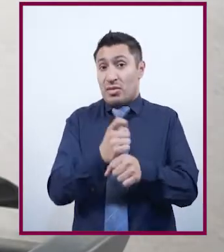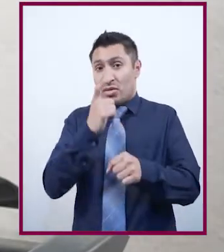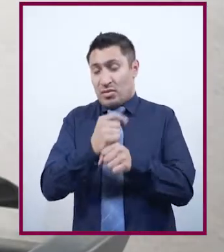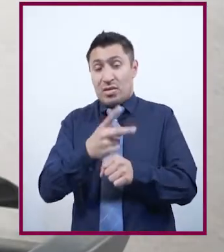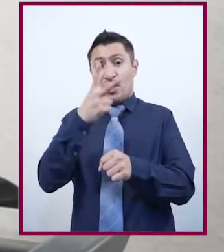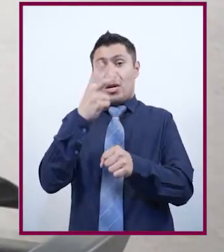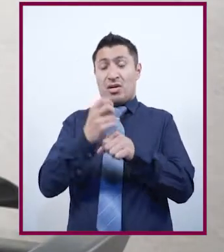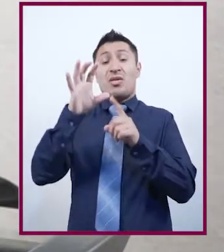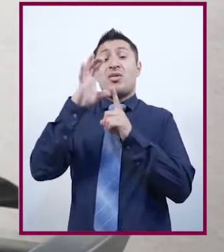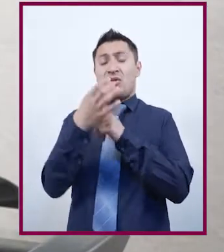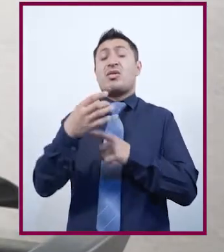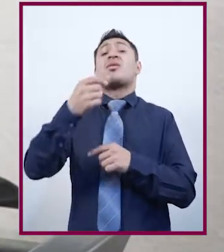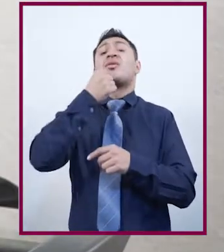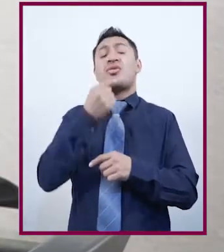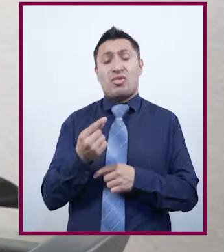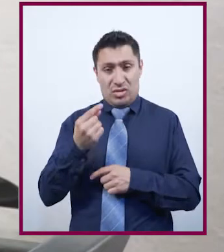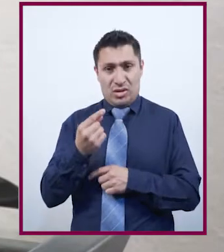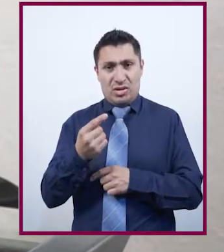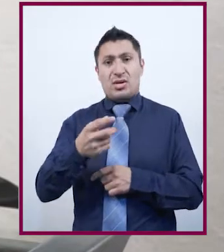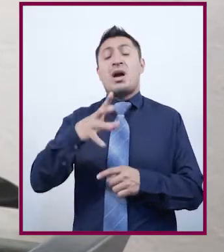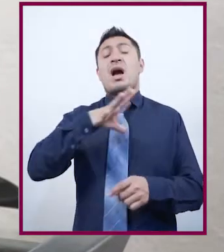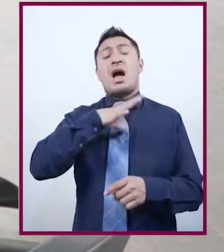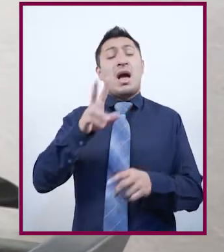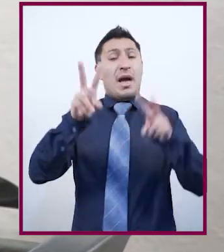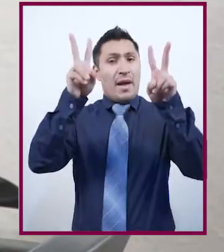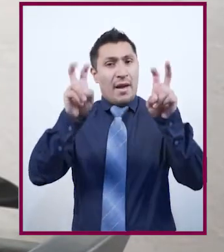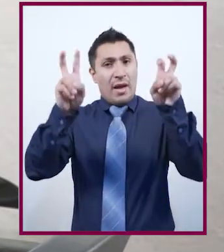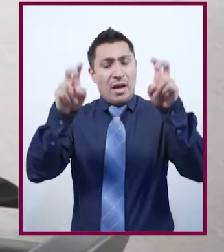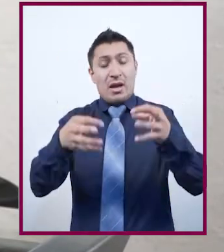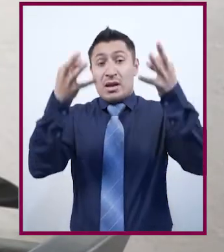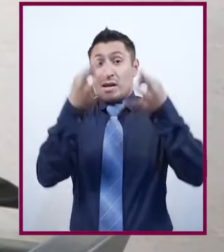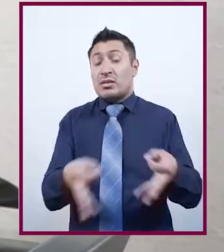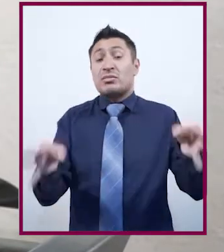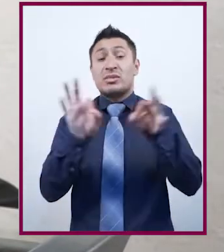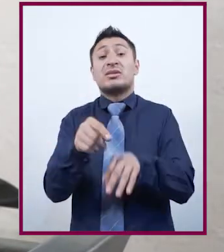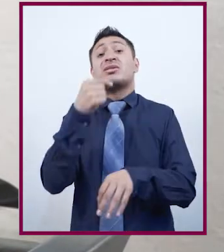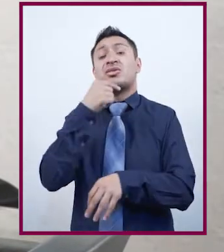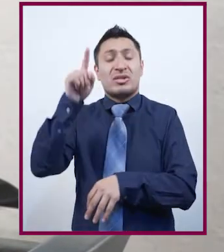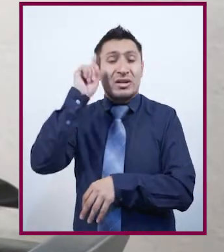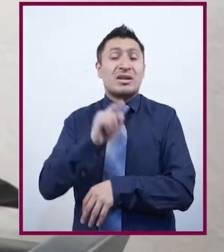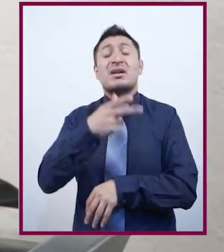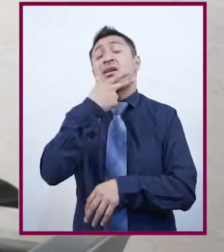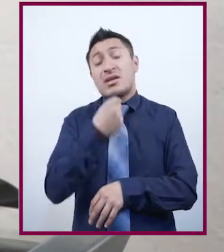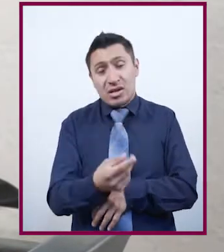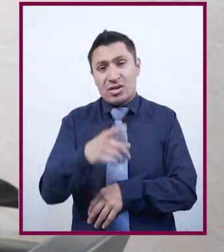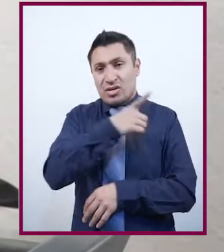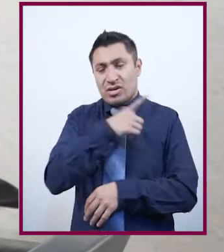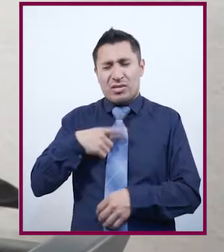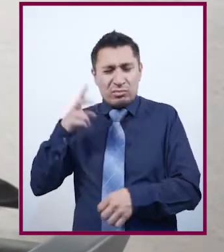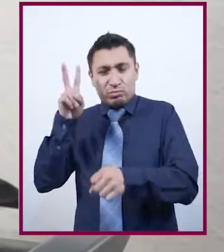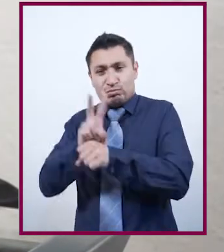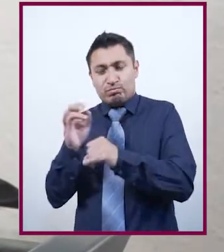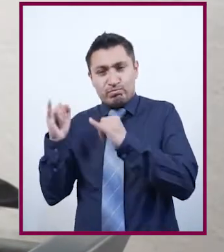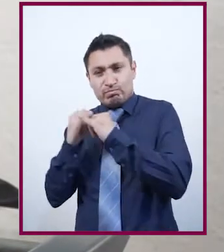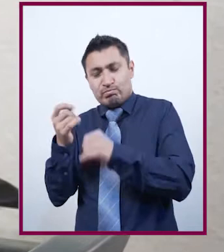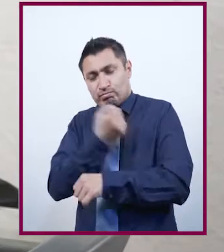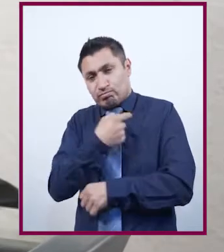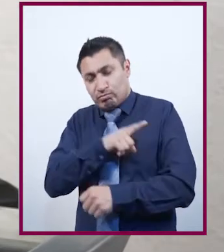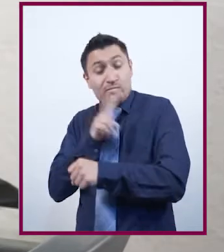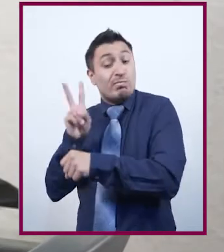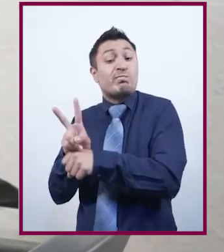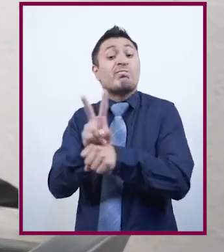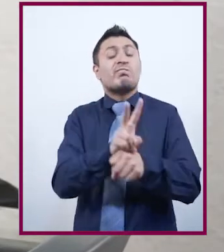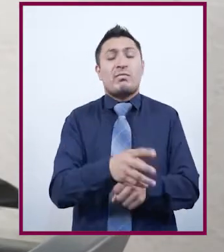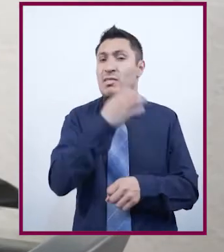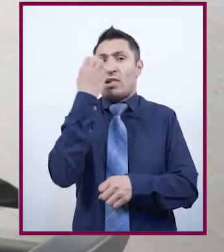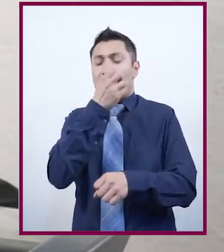el primer y segundo Congreso del Niño, en los cuales se destacó que las niñas y niños deberían estar bajo vigilancia de las instituciones de